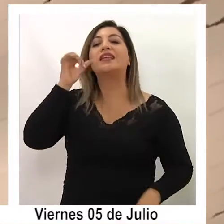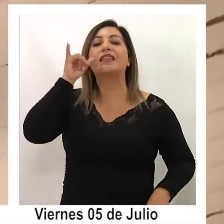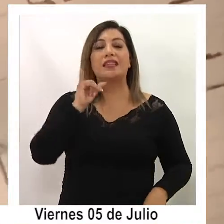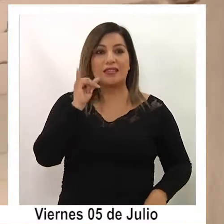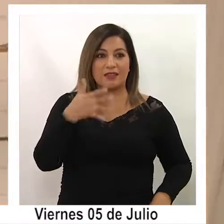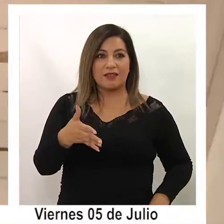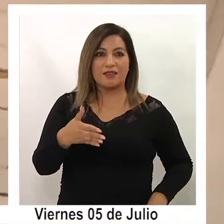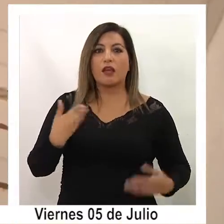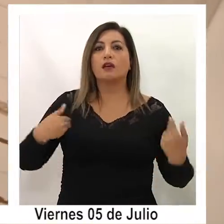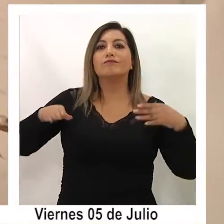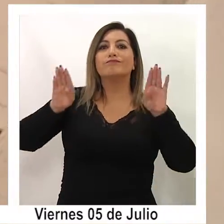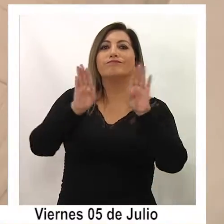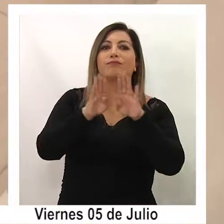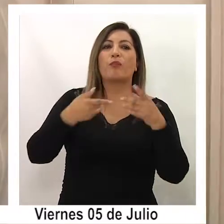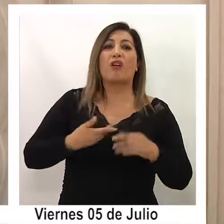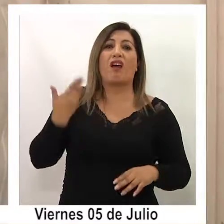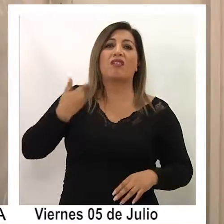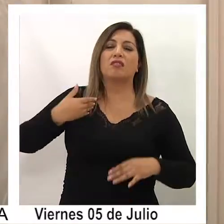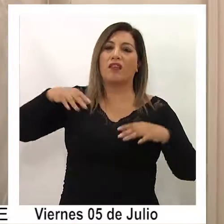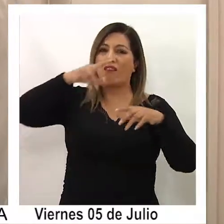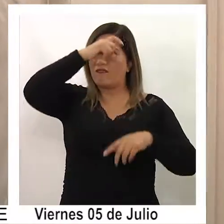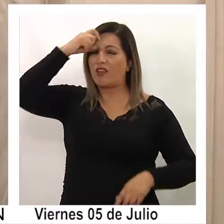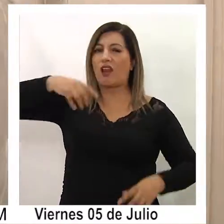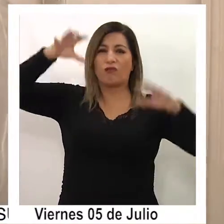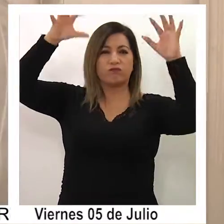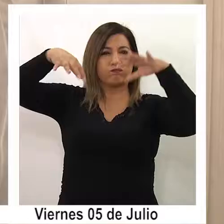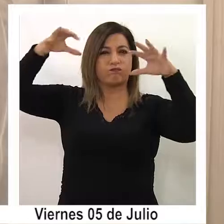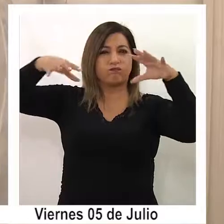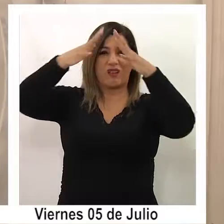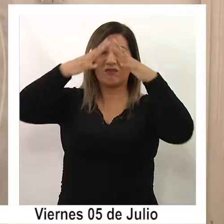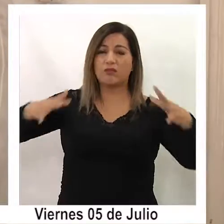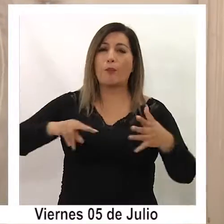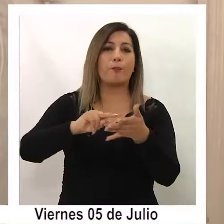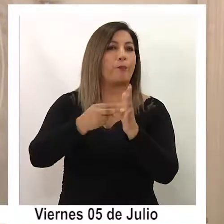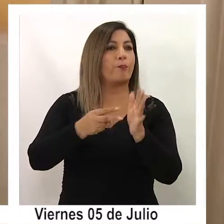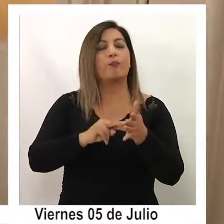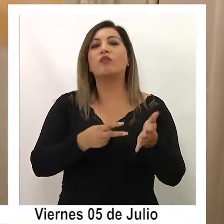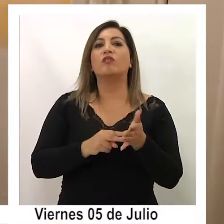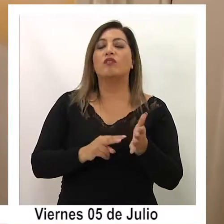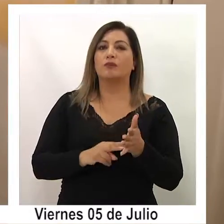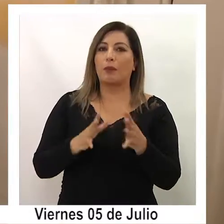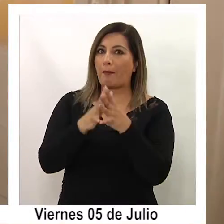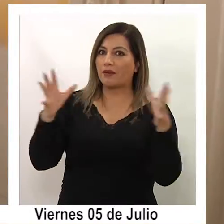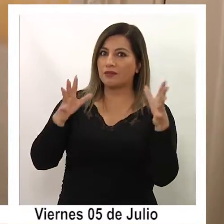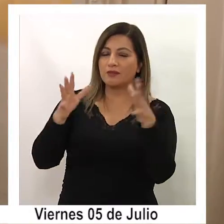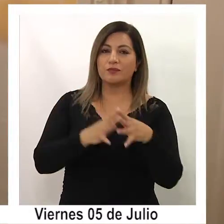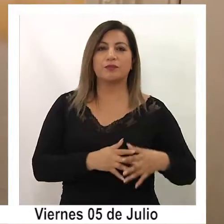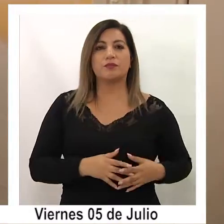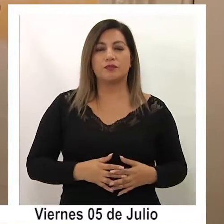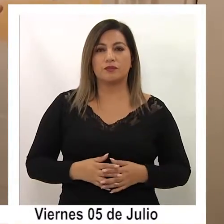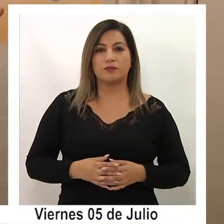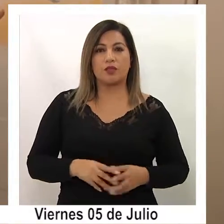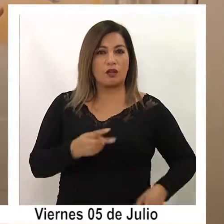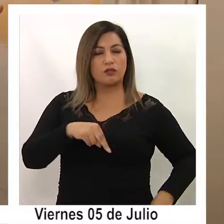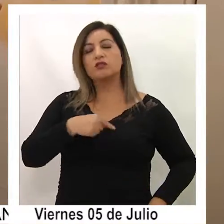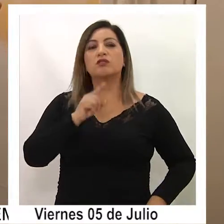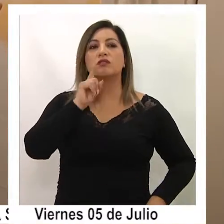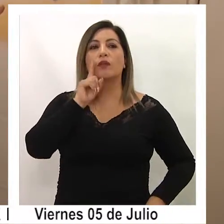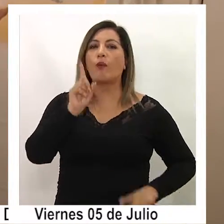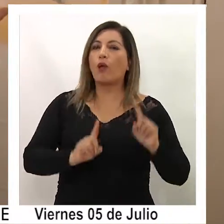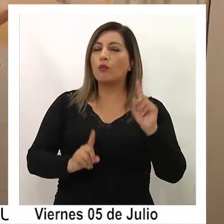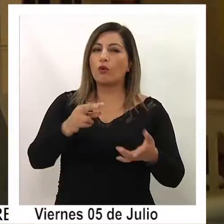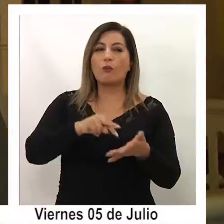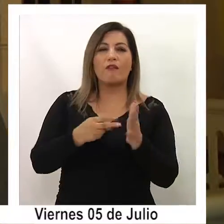ser cerrado tras las lluvias estivales que lo dejaron expuesto a daños mayores. Tuvimos con